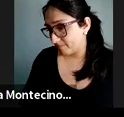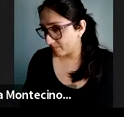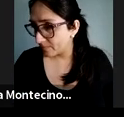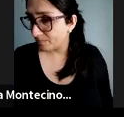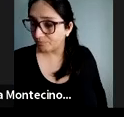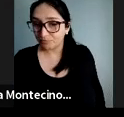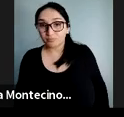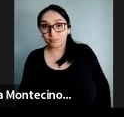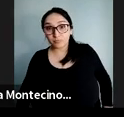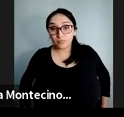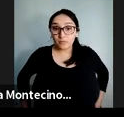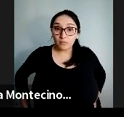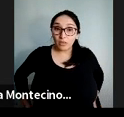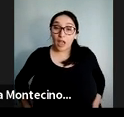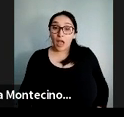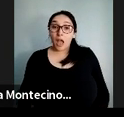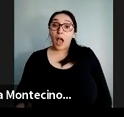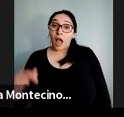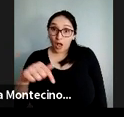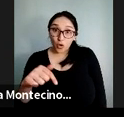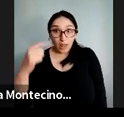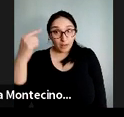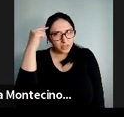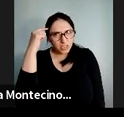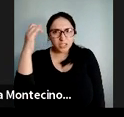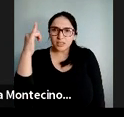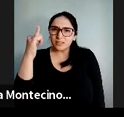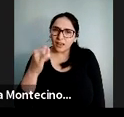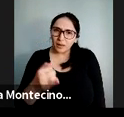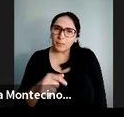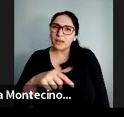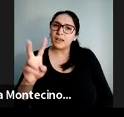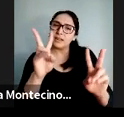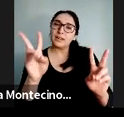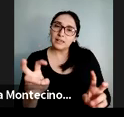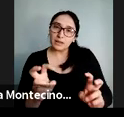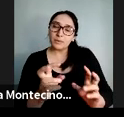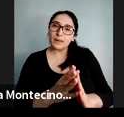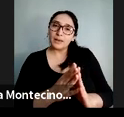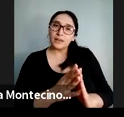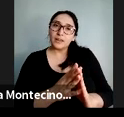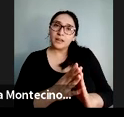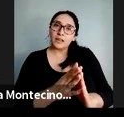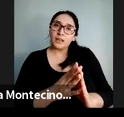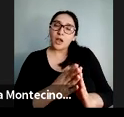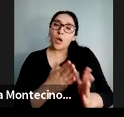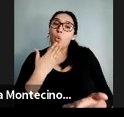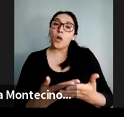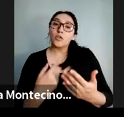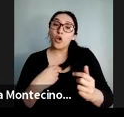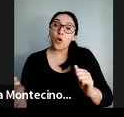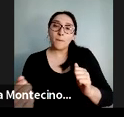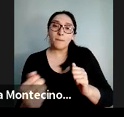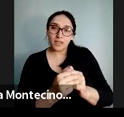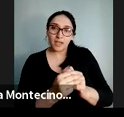Ahora, algo que tenemos que tener siempre en consideración respecto a esto también es que cuando acompañamos,